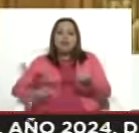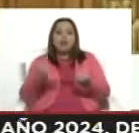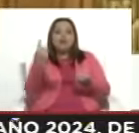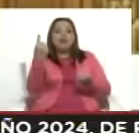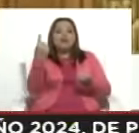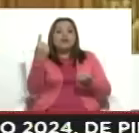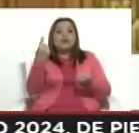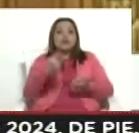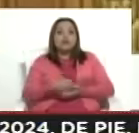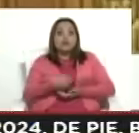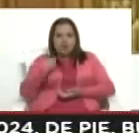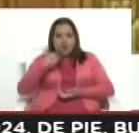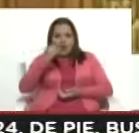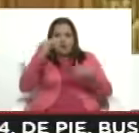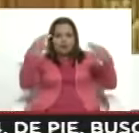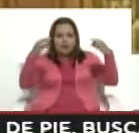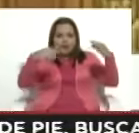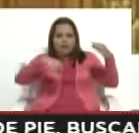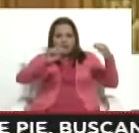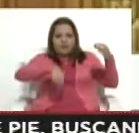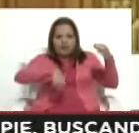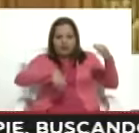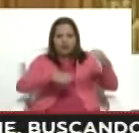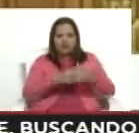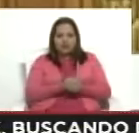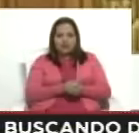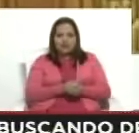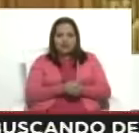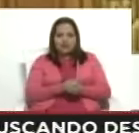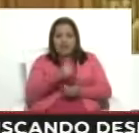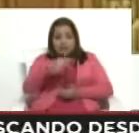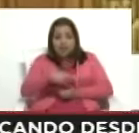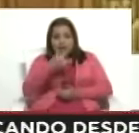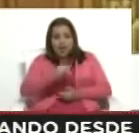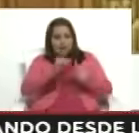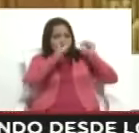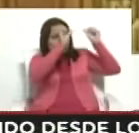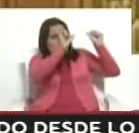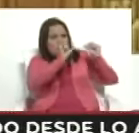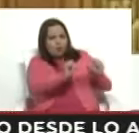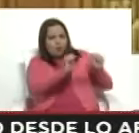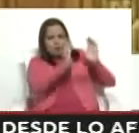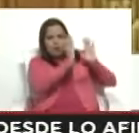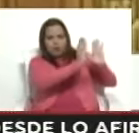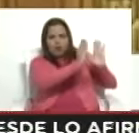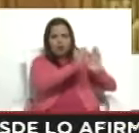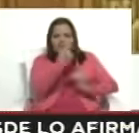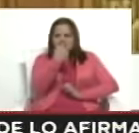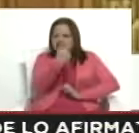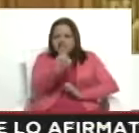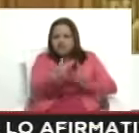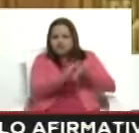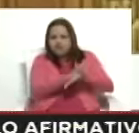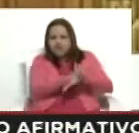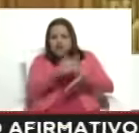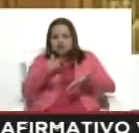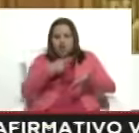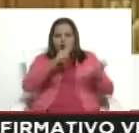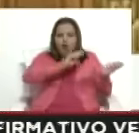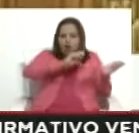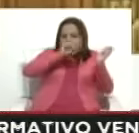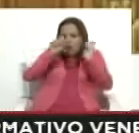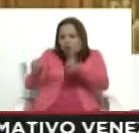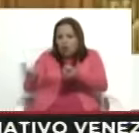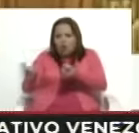Yo tengo ese papel firmado, también lo tengo, está montado en un cuadro, decreto donde le devolví la presidencia